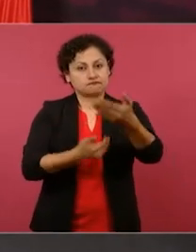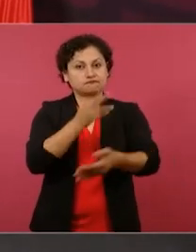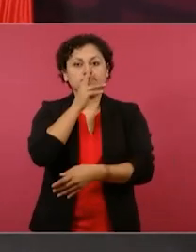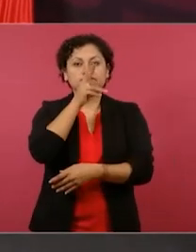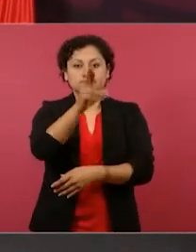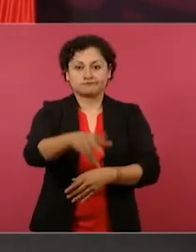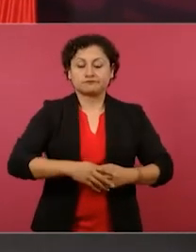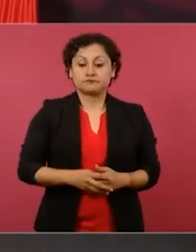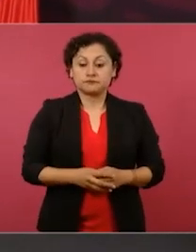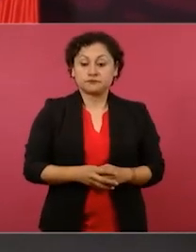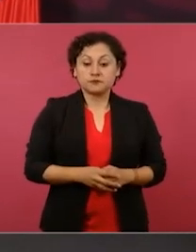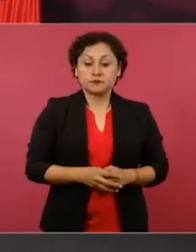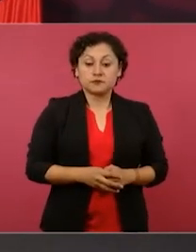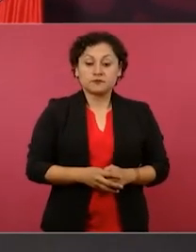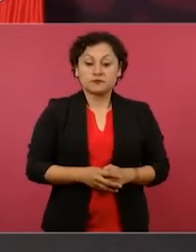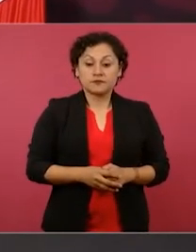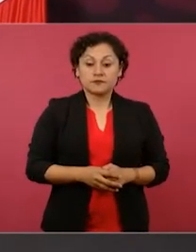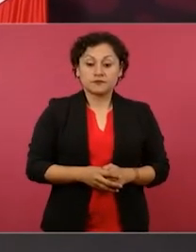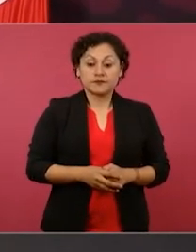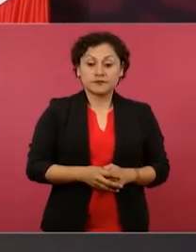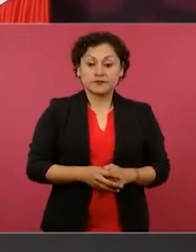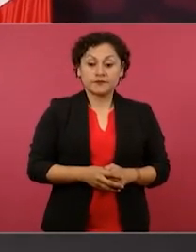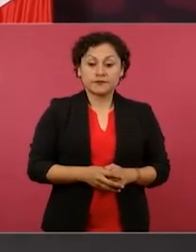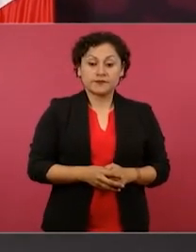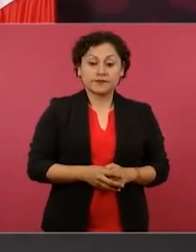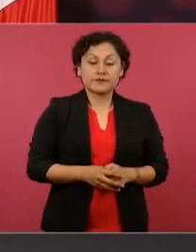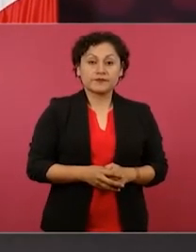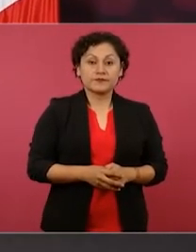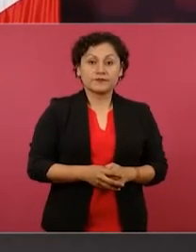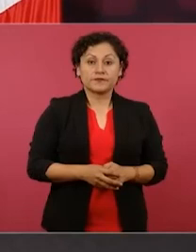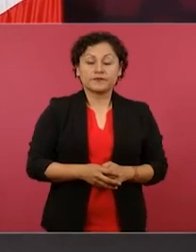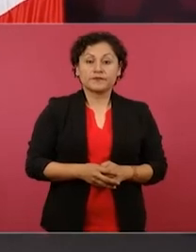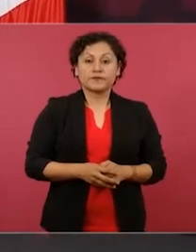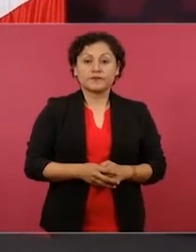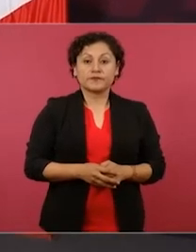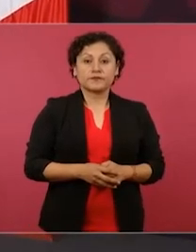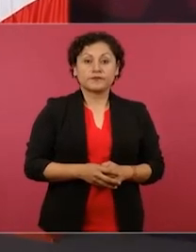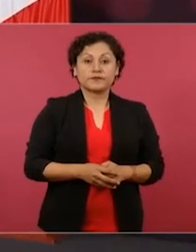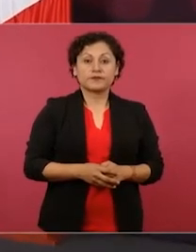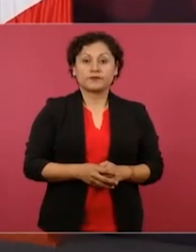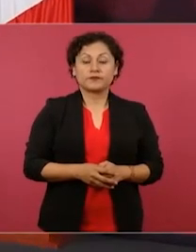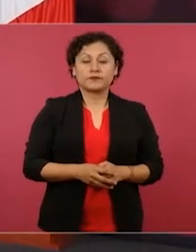es